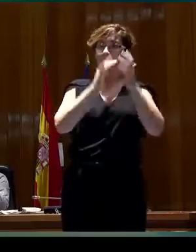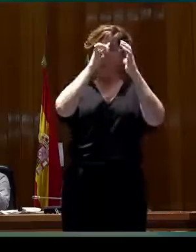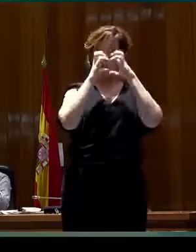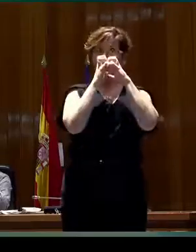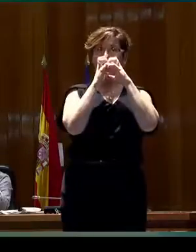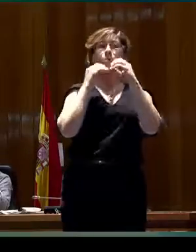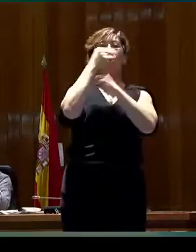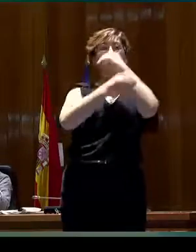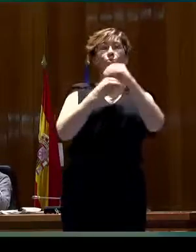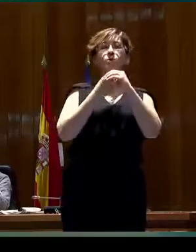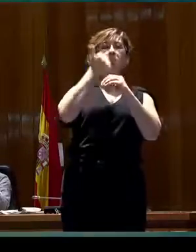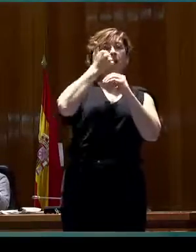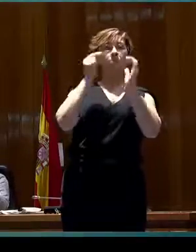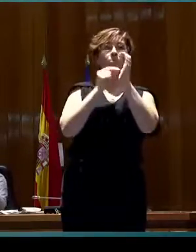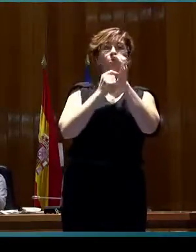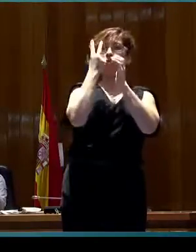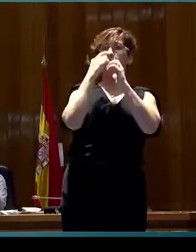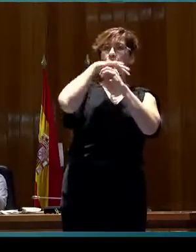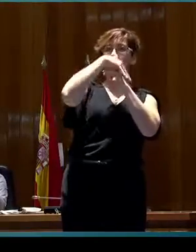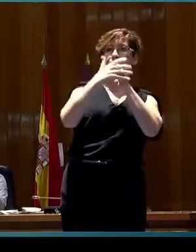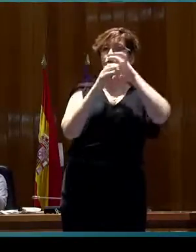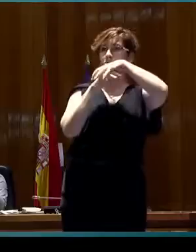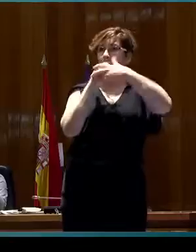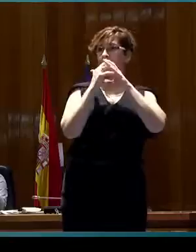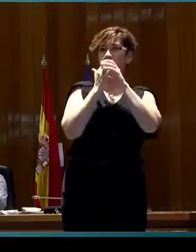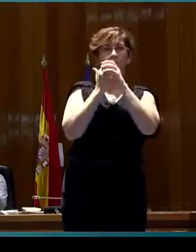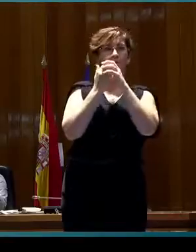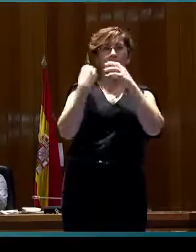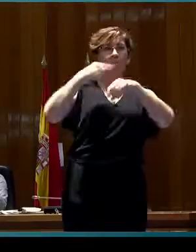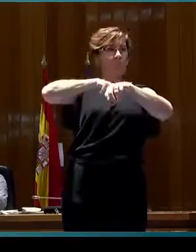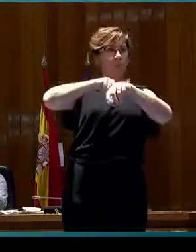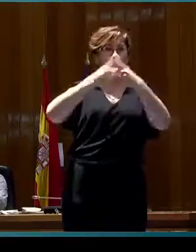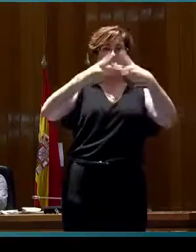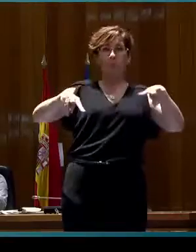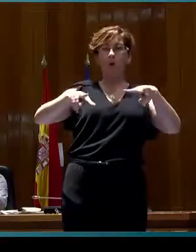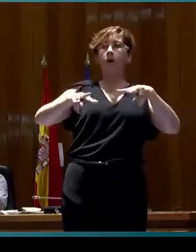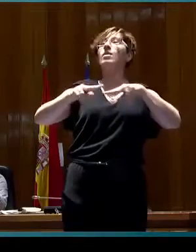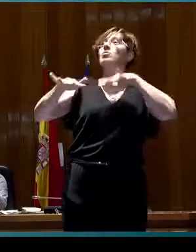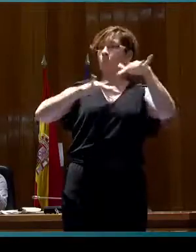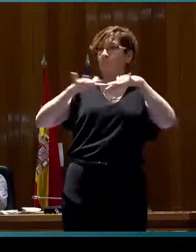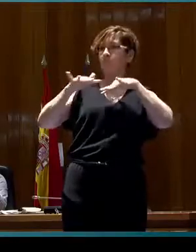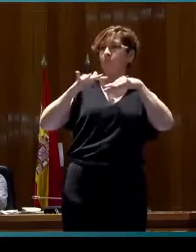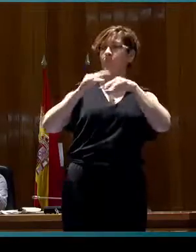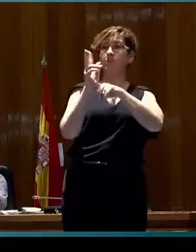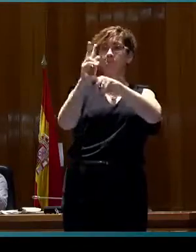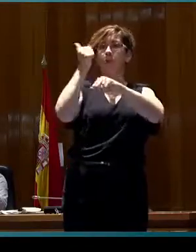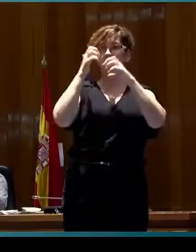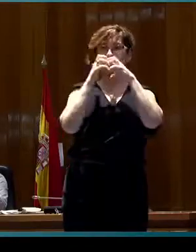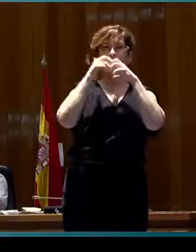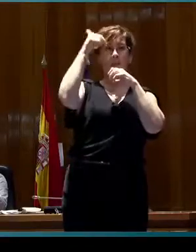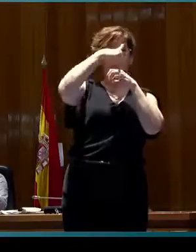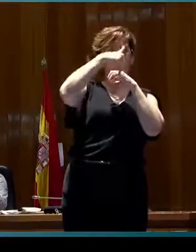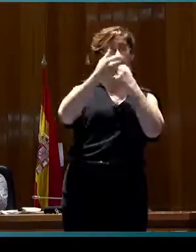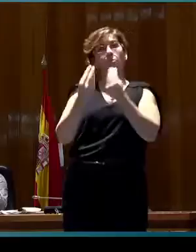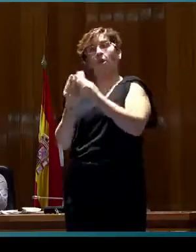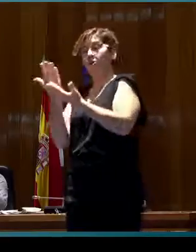y que además pues, podemos observar que se produce una mayor activación cerebral. Digamos que dentro de esas